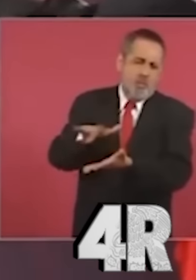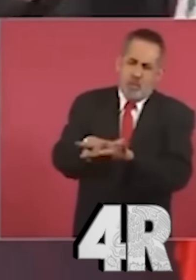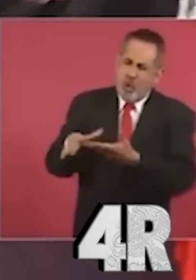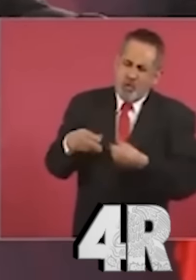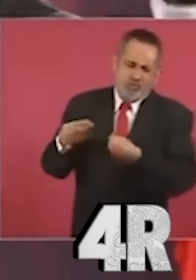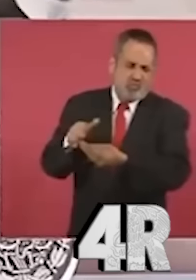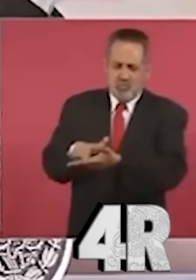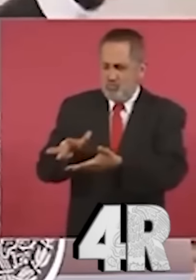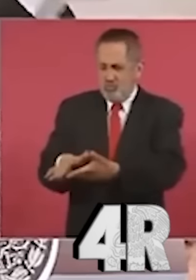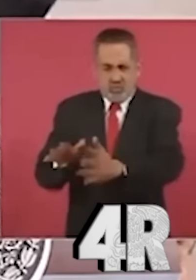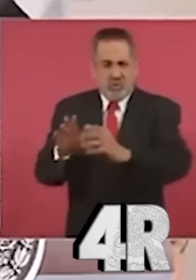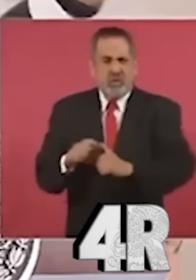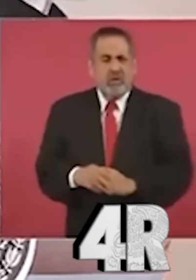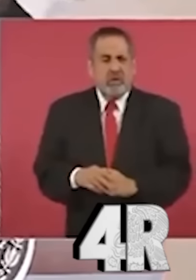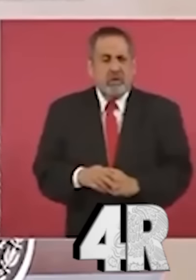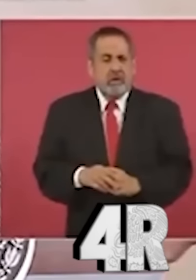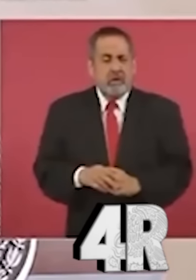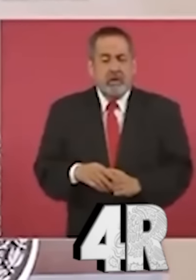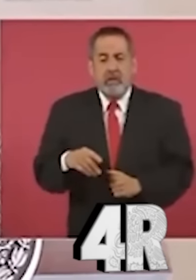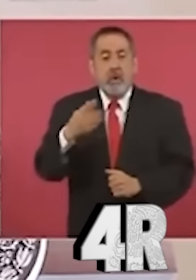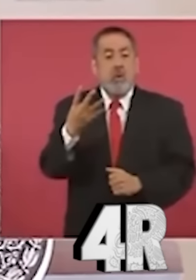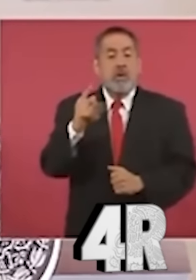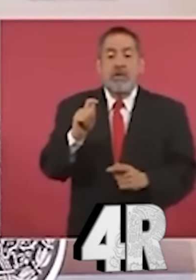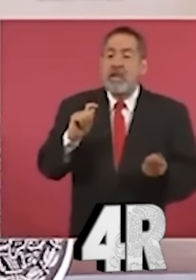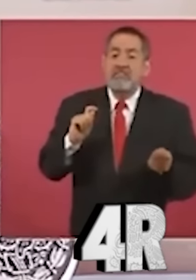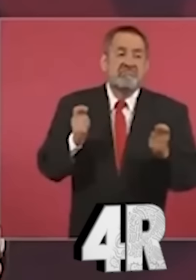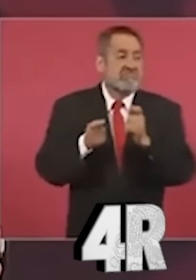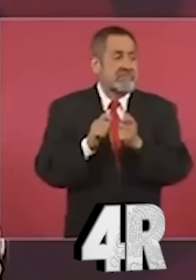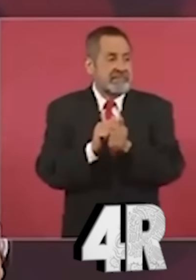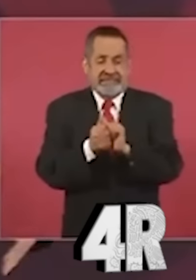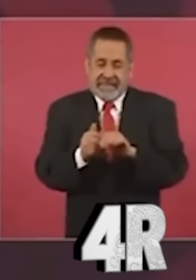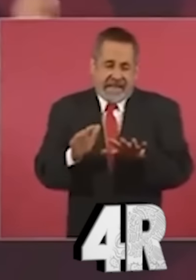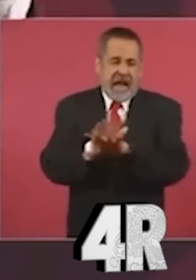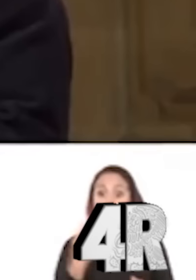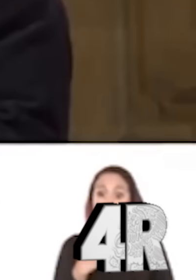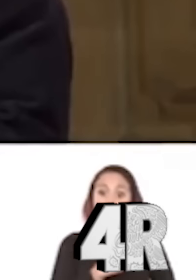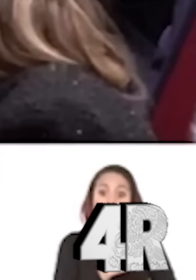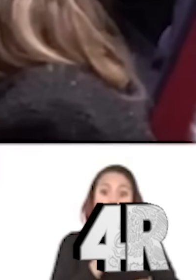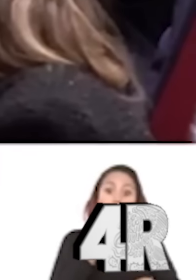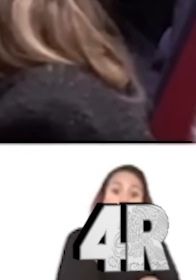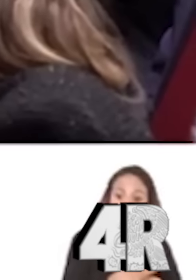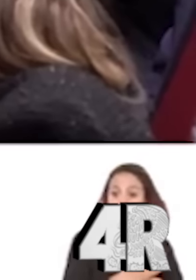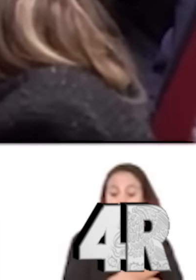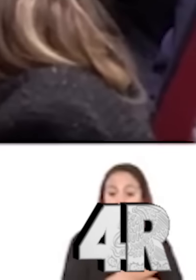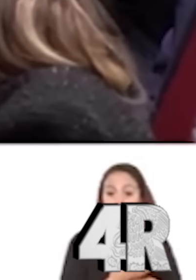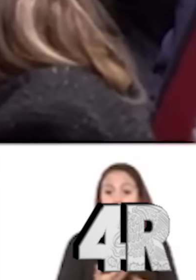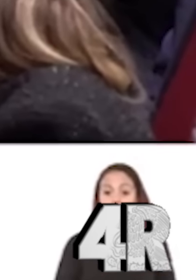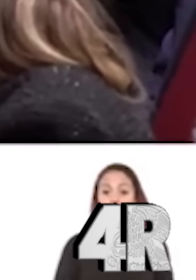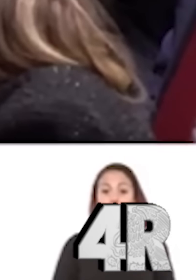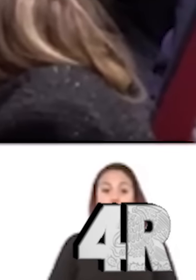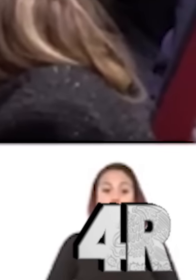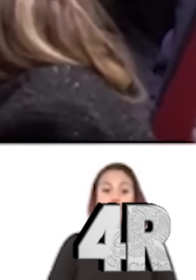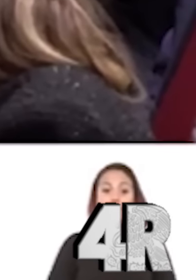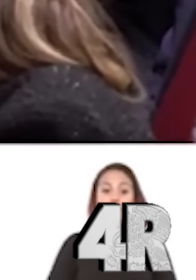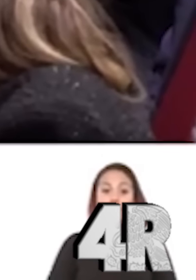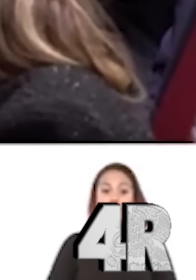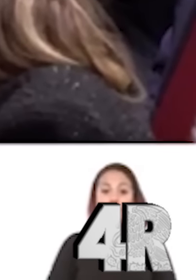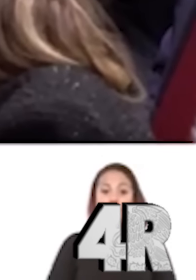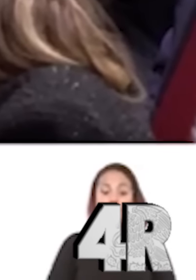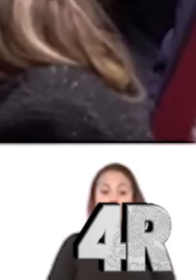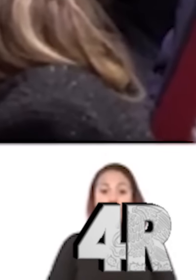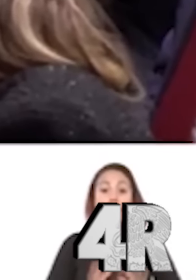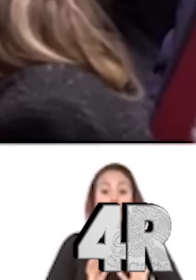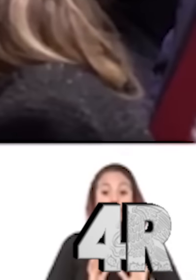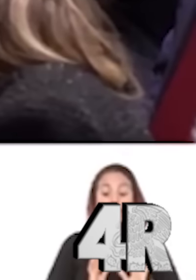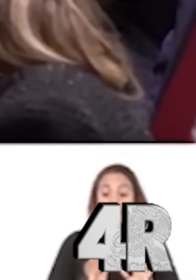esta ley agravará las penas descritas a la mitad cuando se obtenga algún beneficio económico, ya sea efectivo